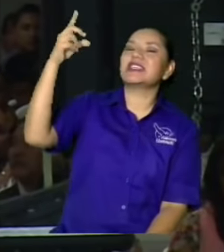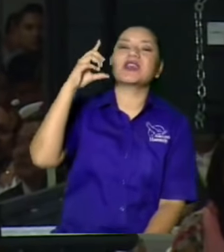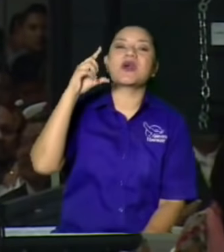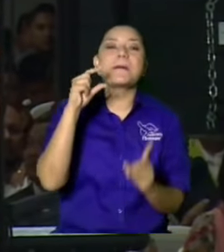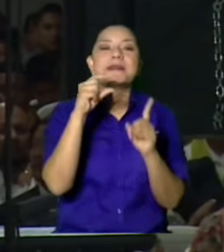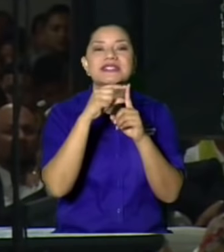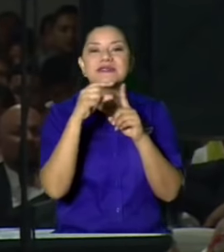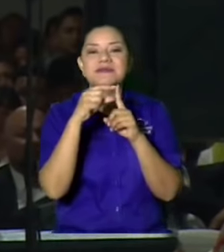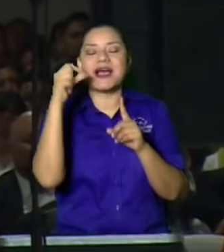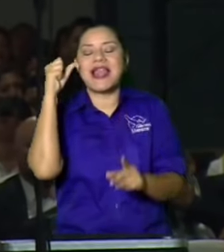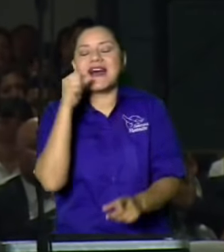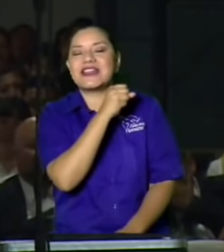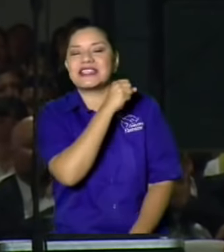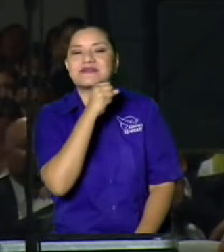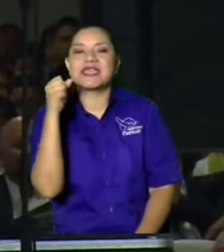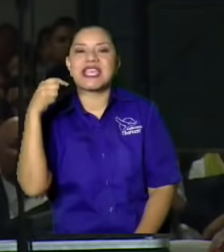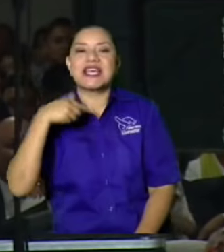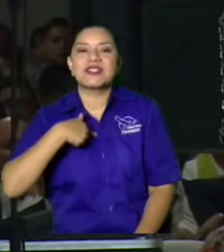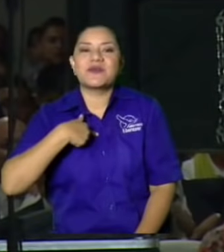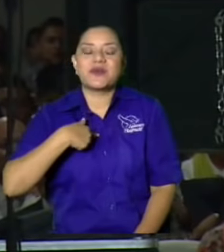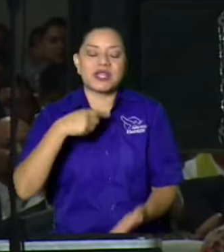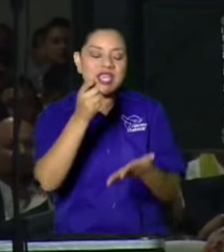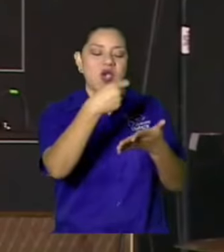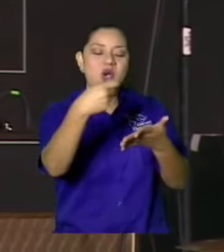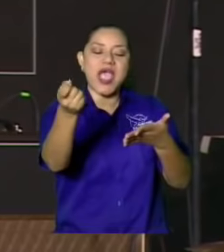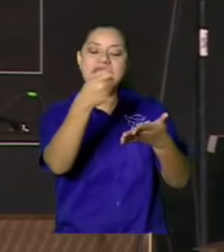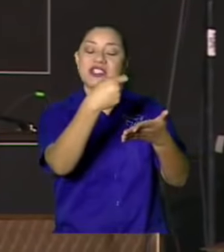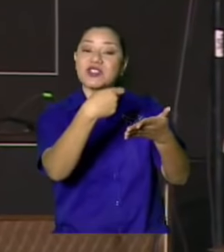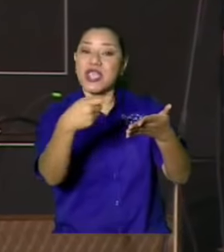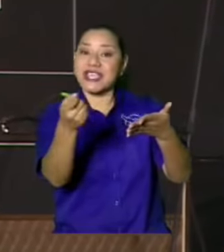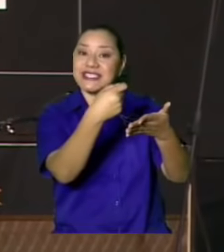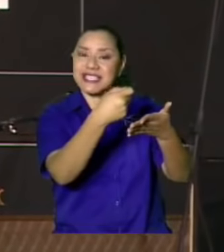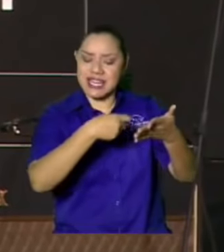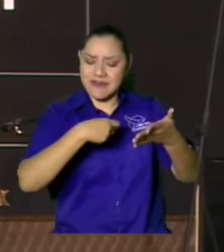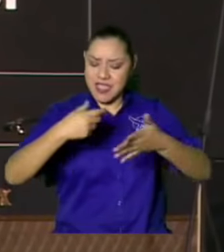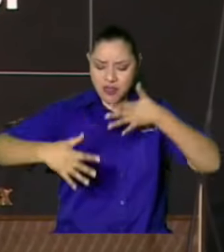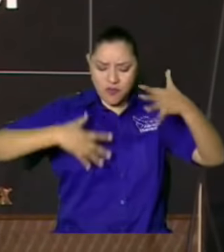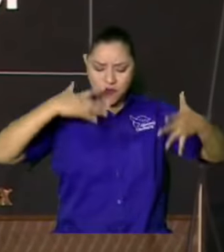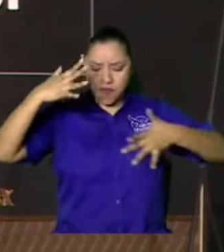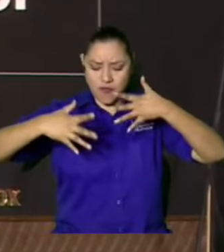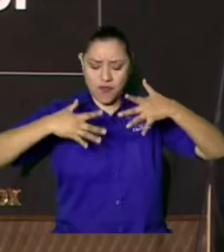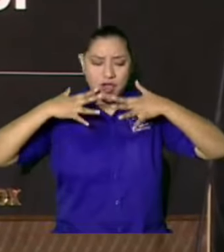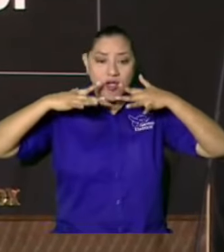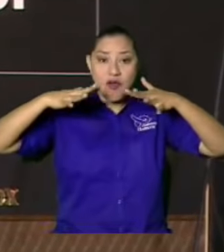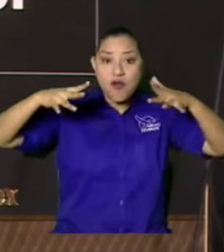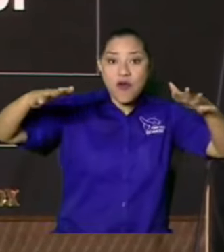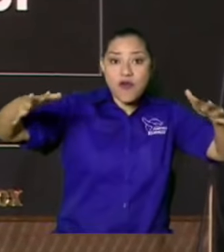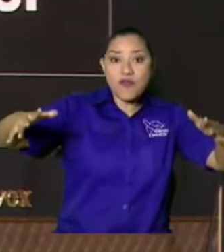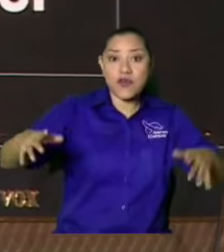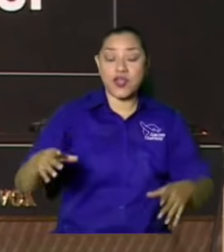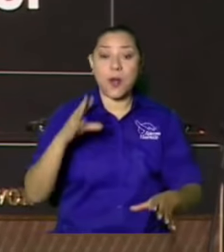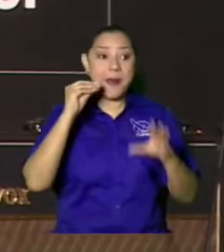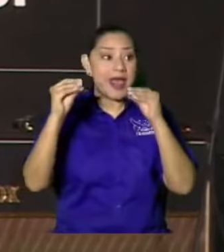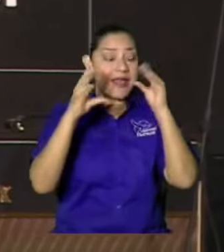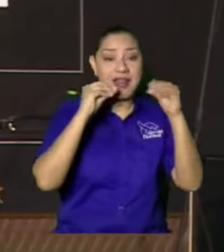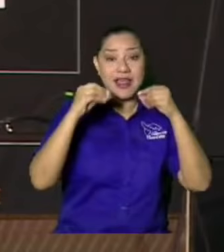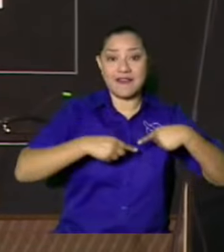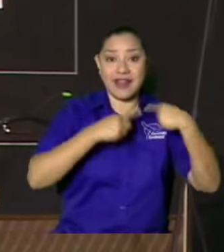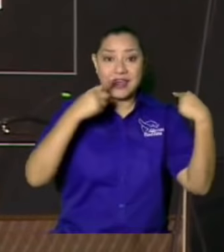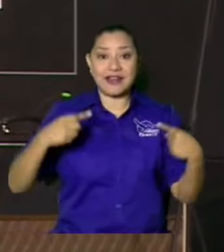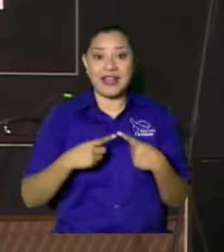rey dirijo mi canto. Soy como un escriba, muy ligero, fluyo, porque de la abundancia del